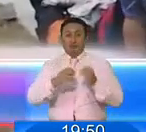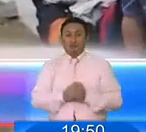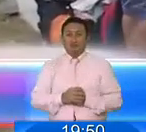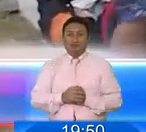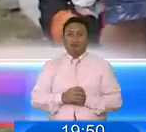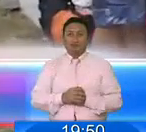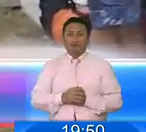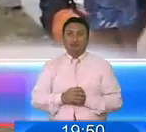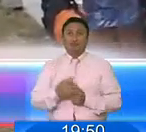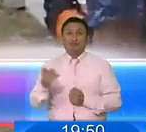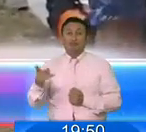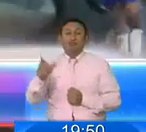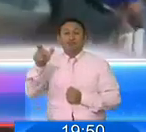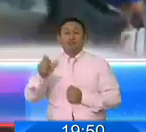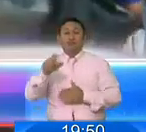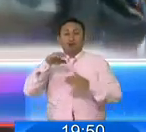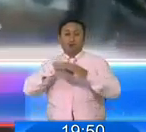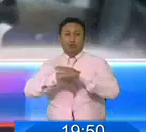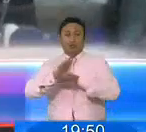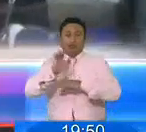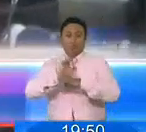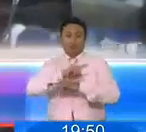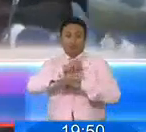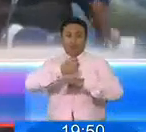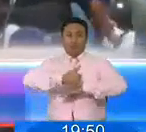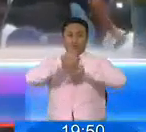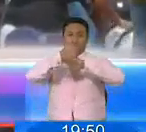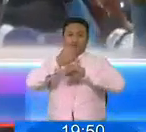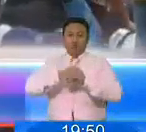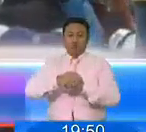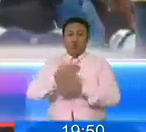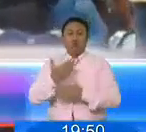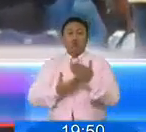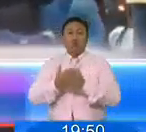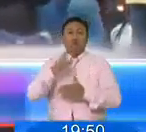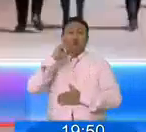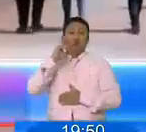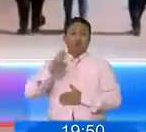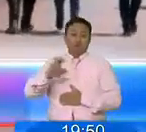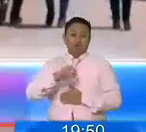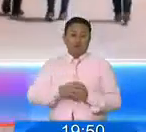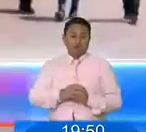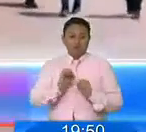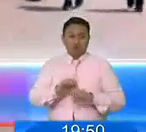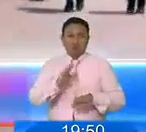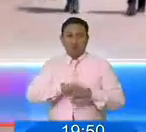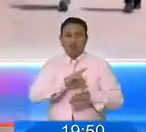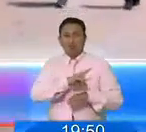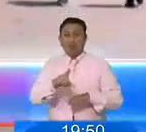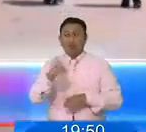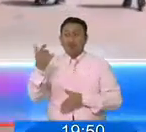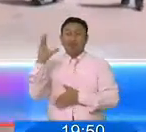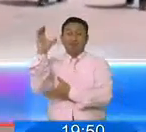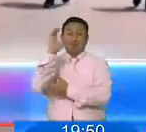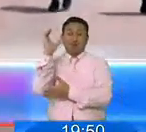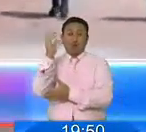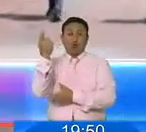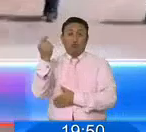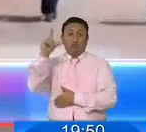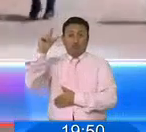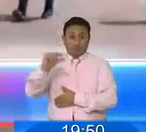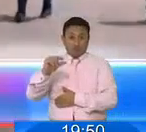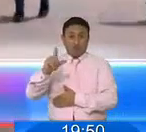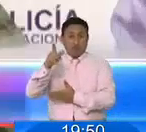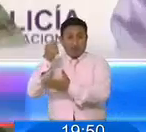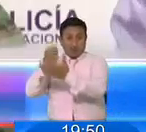esto ocurre con el ingreso de extranjeros las autoridades se preparan para recibir a turistas que lleguen en este feriado atraídos por el cambio de moneda que beneficia las compras